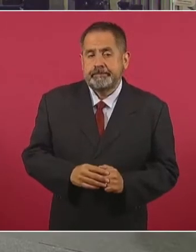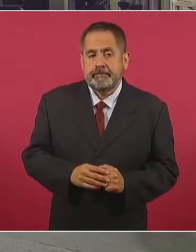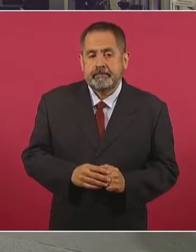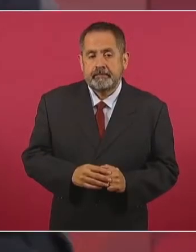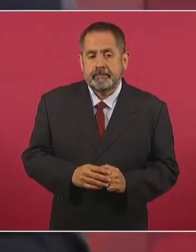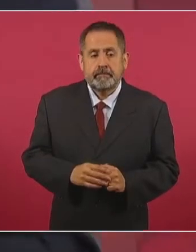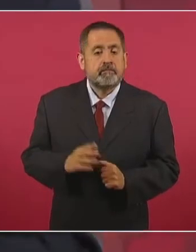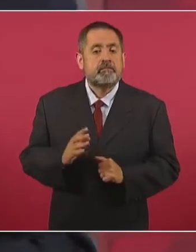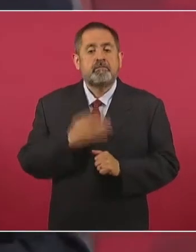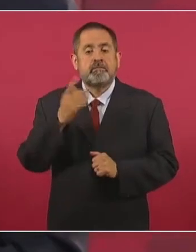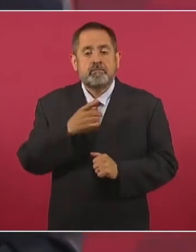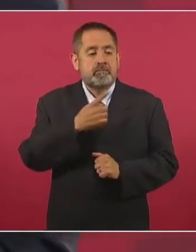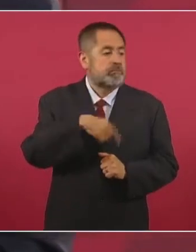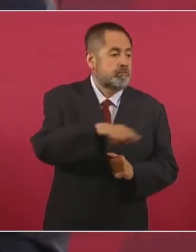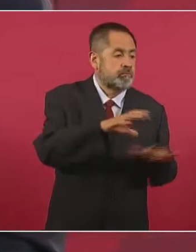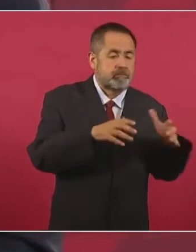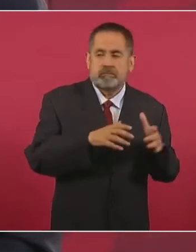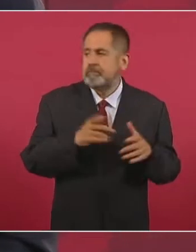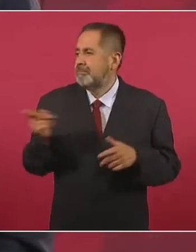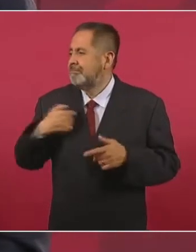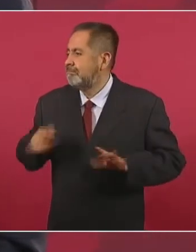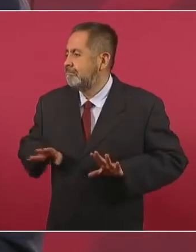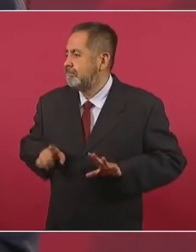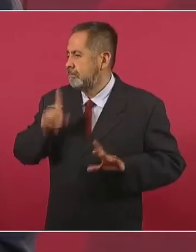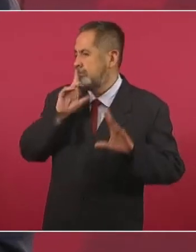no hablan cuando no les conviene.